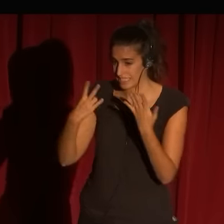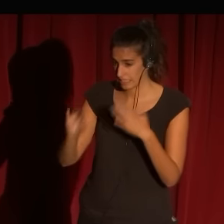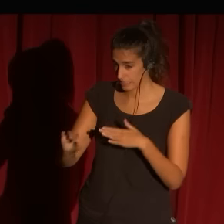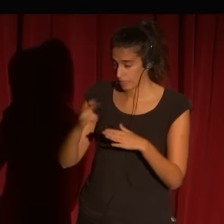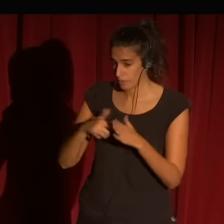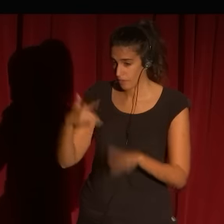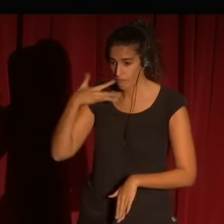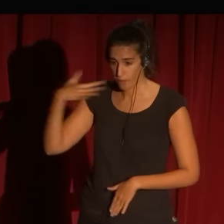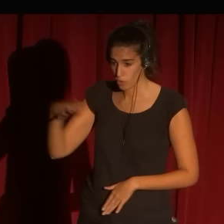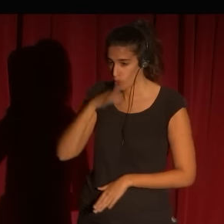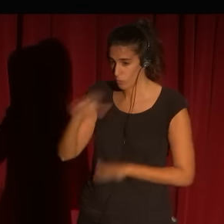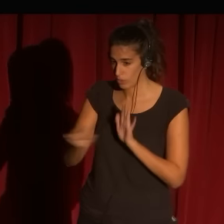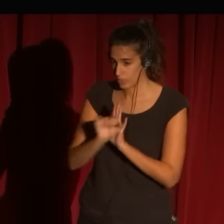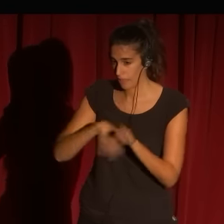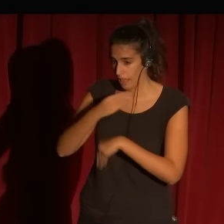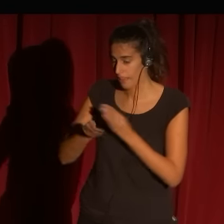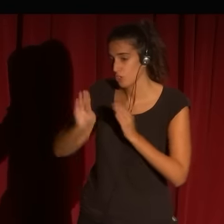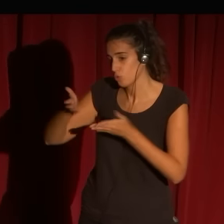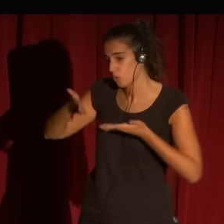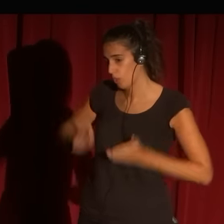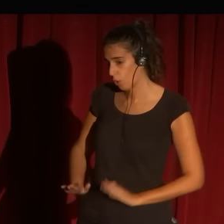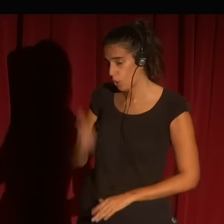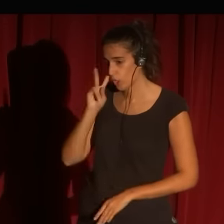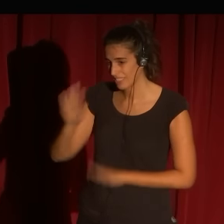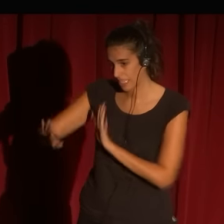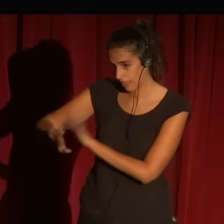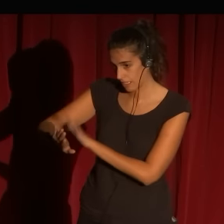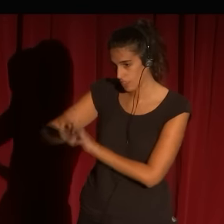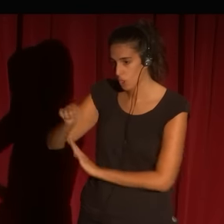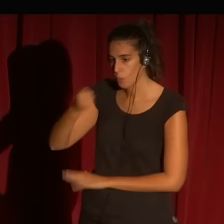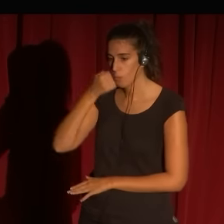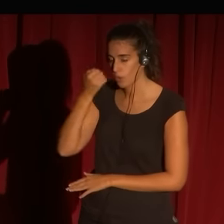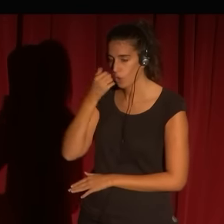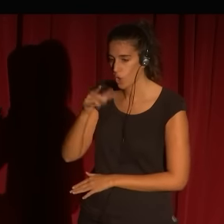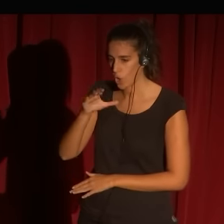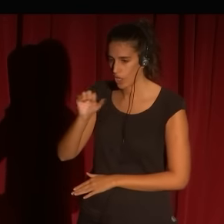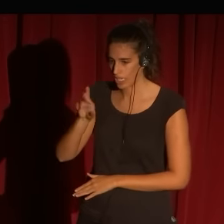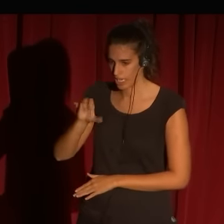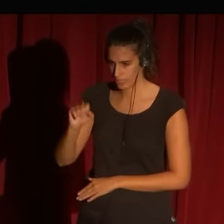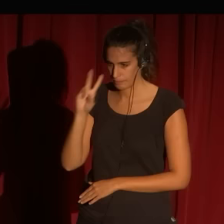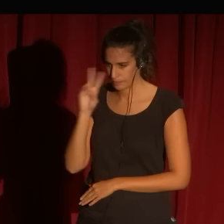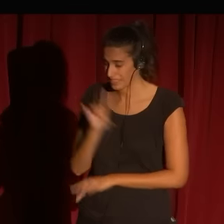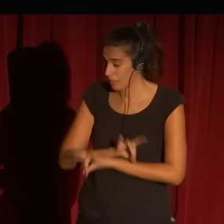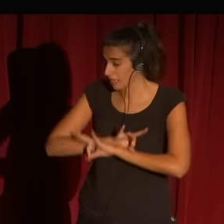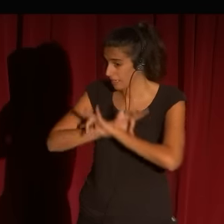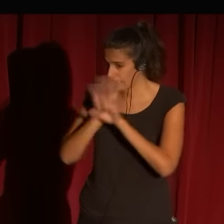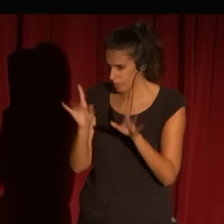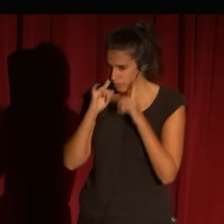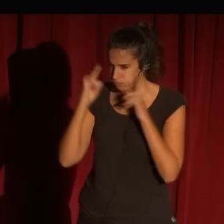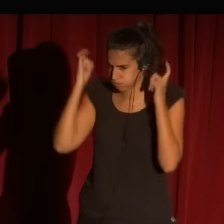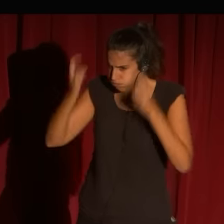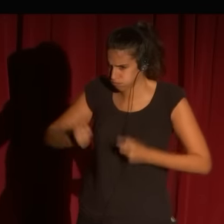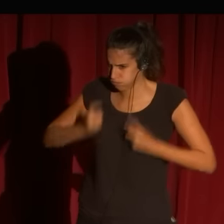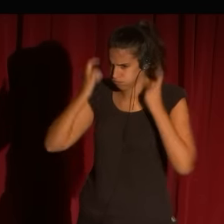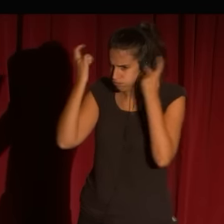popularizan a través de las estampas que hace su hijo y lo que veis a la derecha es uno de los bodegones de Clara paters y yo creo que se ve claramente el esfuerzo que hace